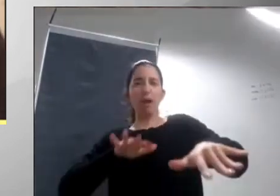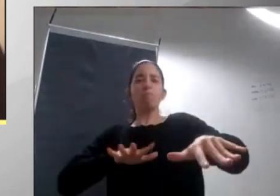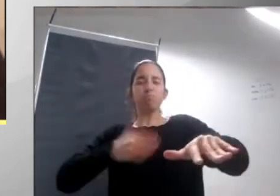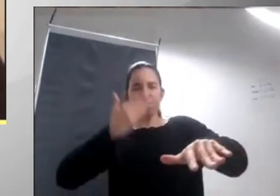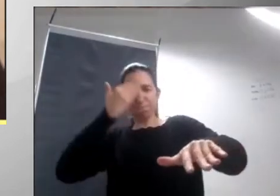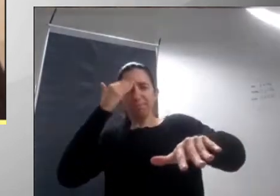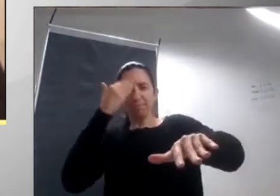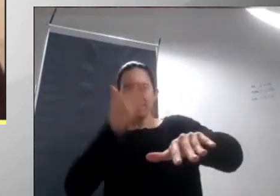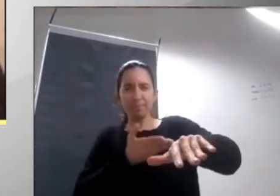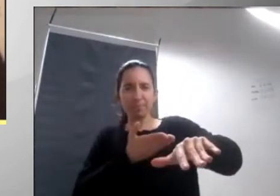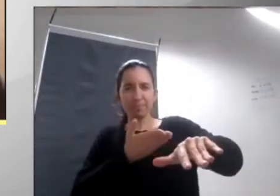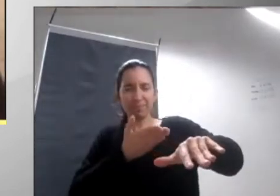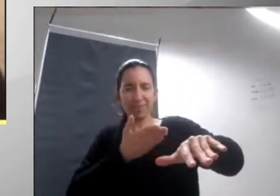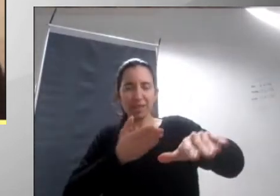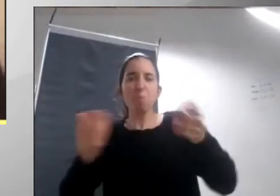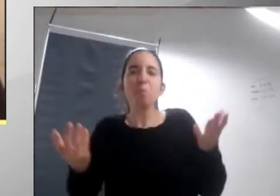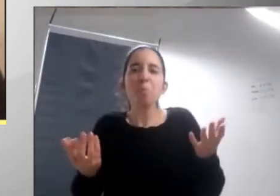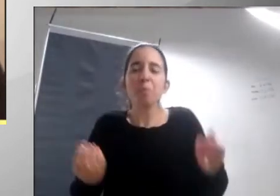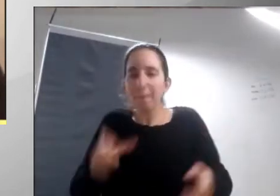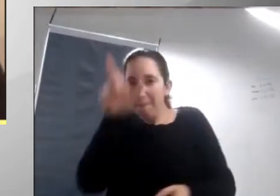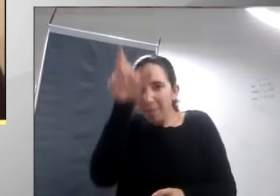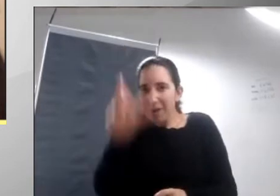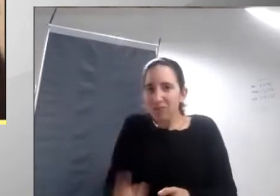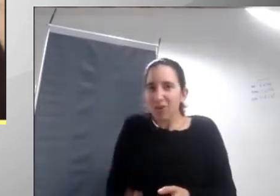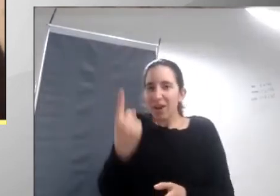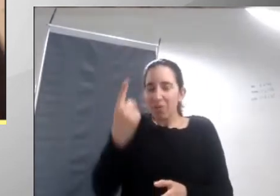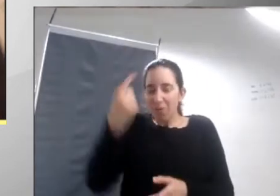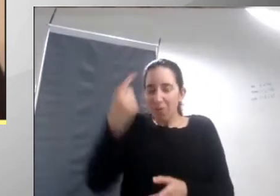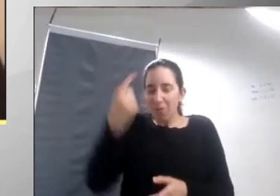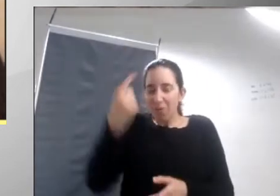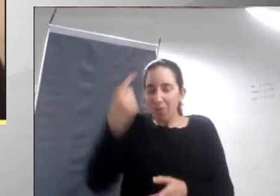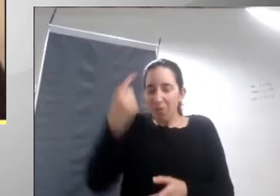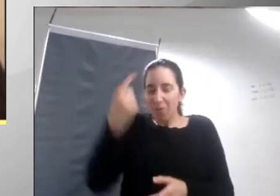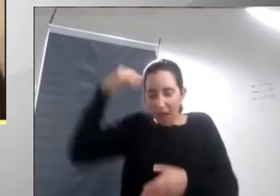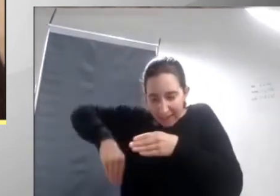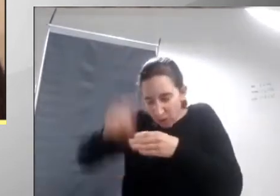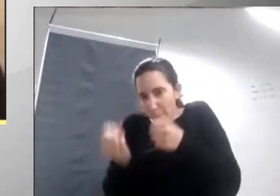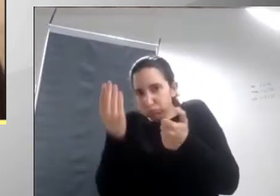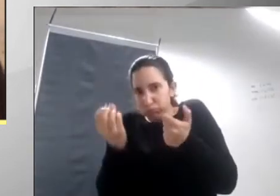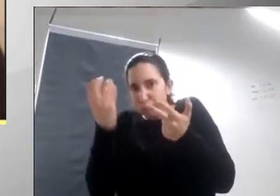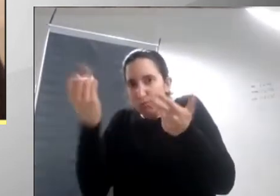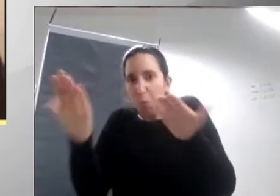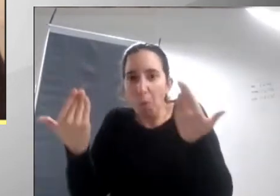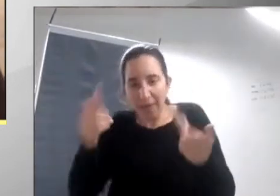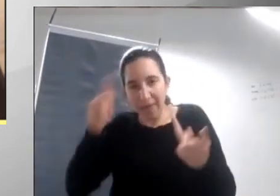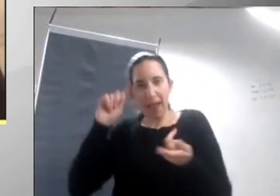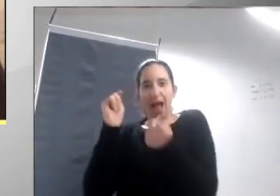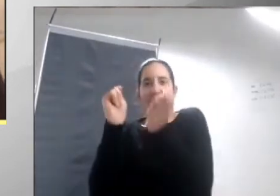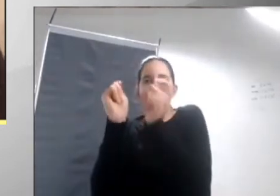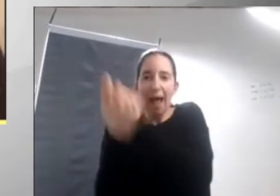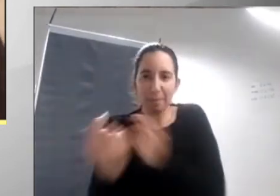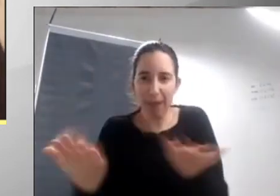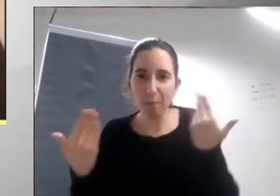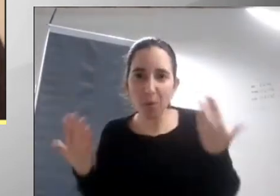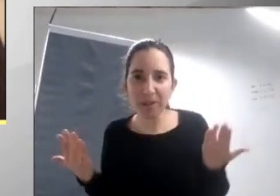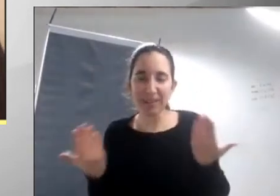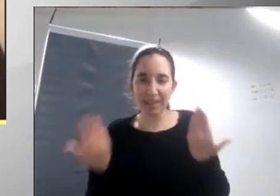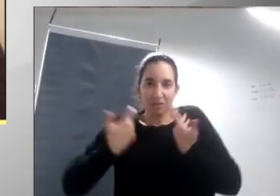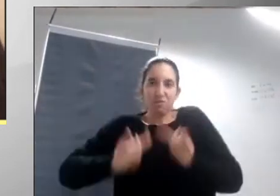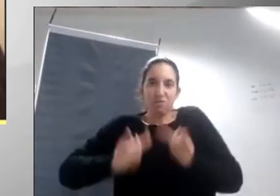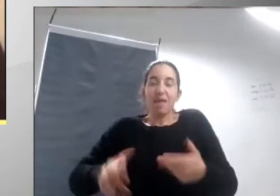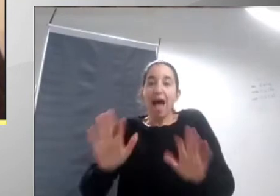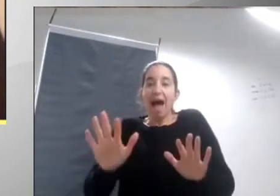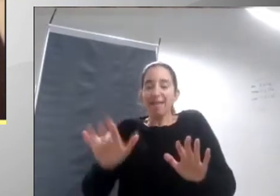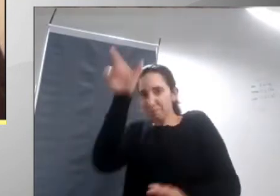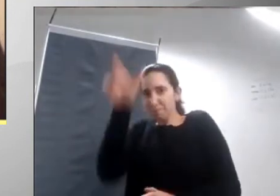la anomalía, para romper con las normas. Ahora, no es cualquier ruptura